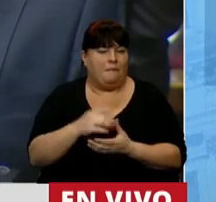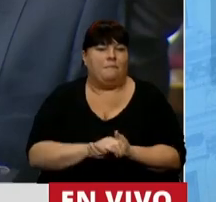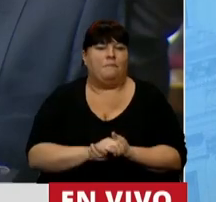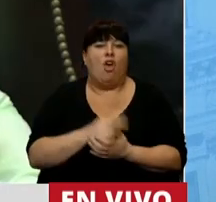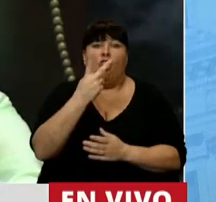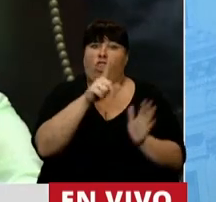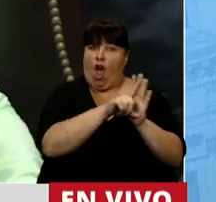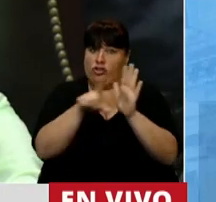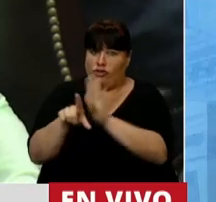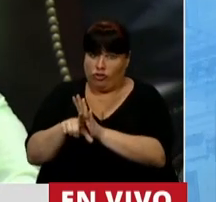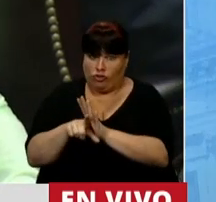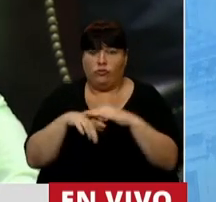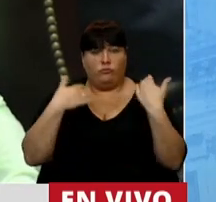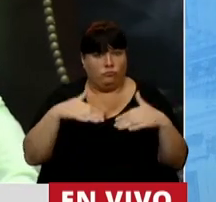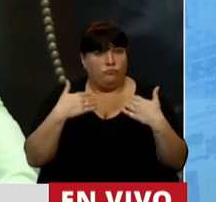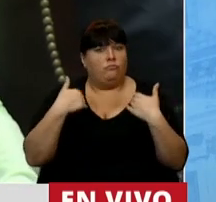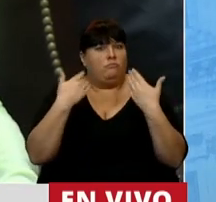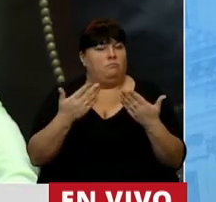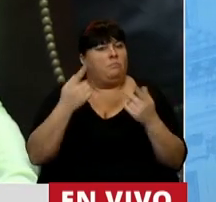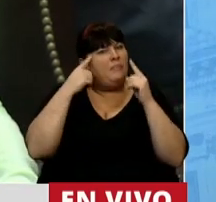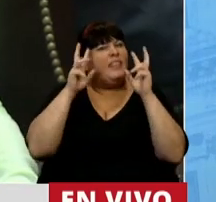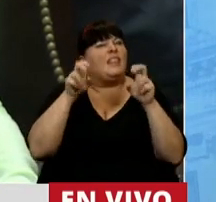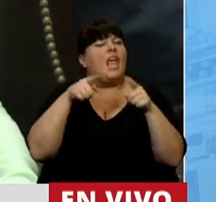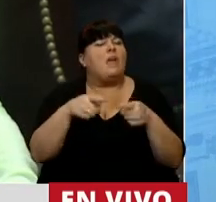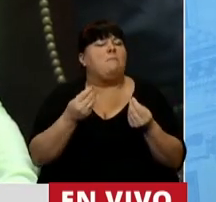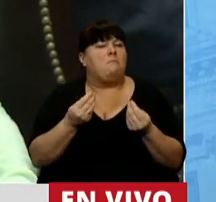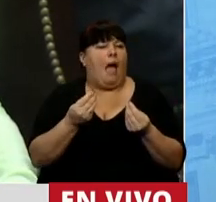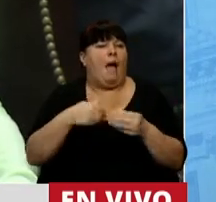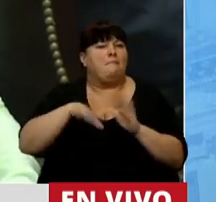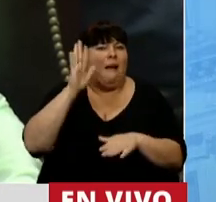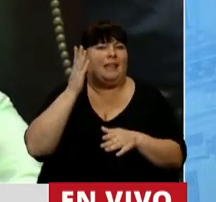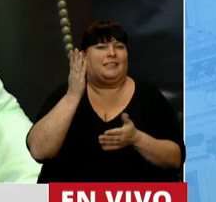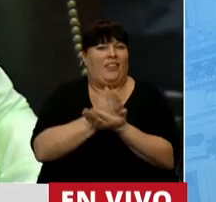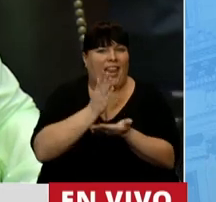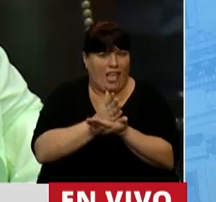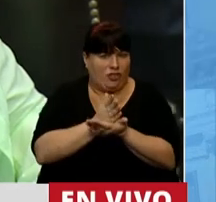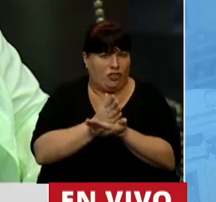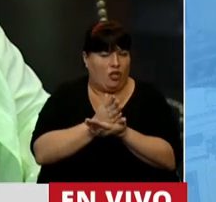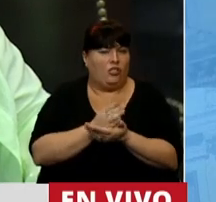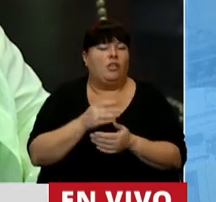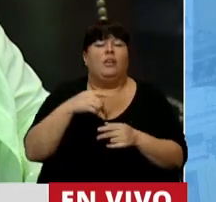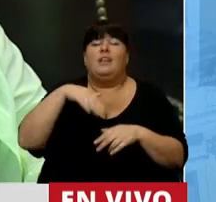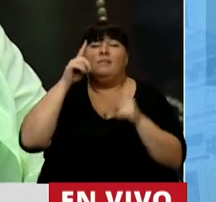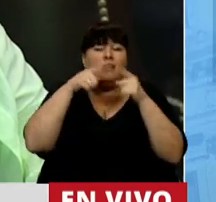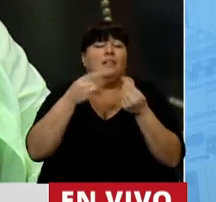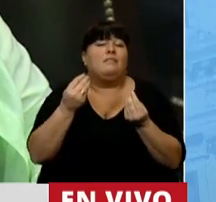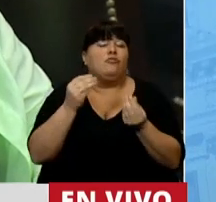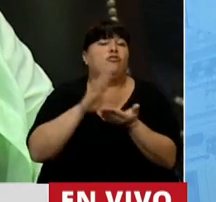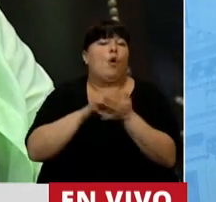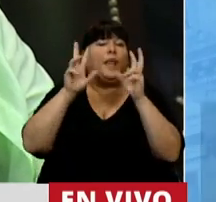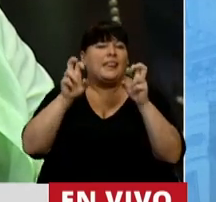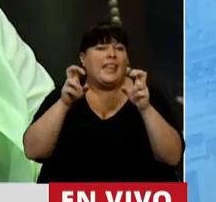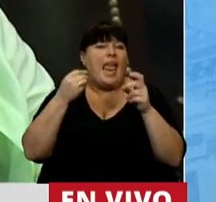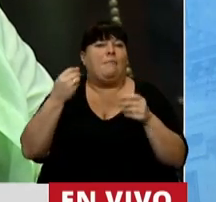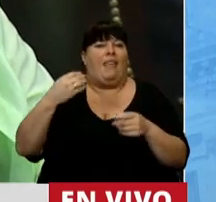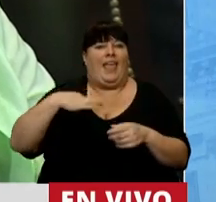Las dos leyes, una fuerte impronta en términos de ampliación de derechos y por sobre todas las cosas una fuerte impronta en términos de